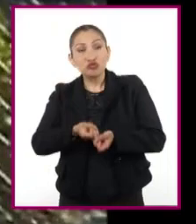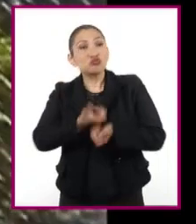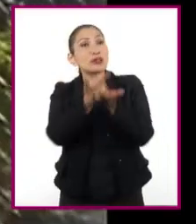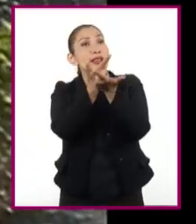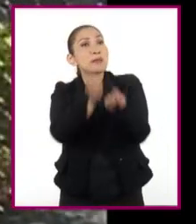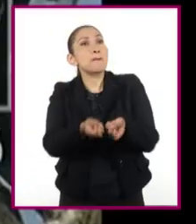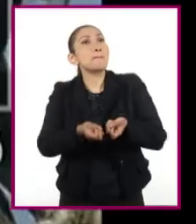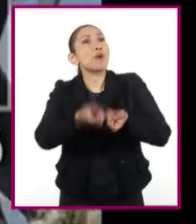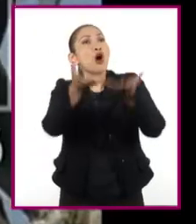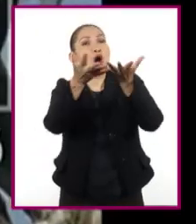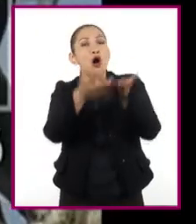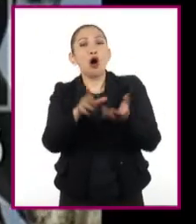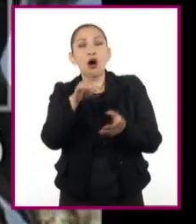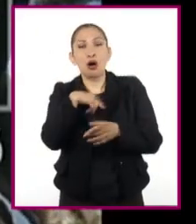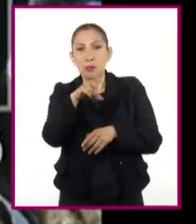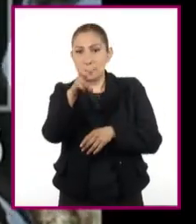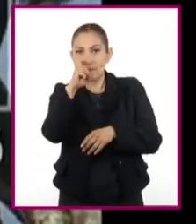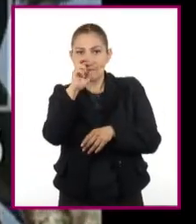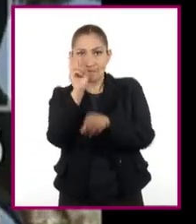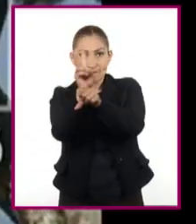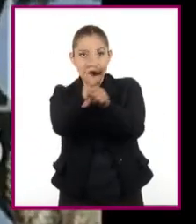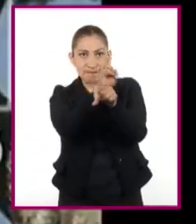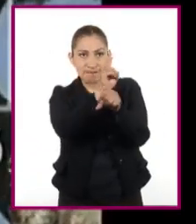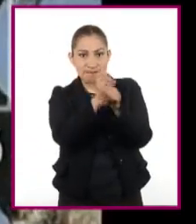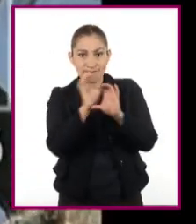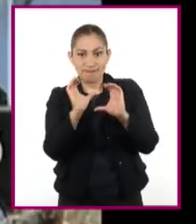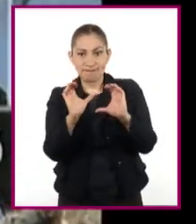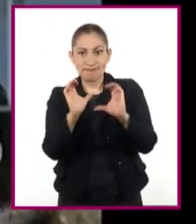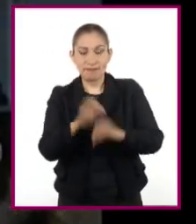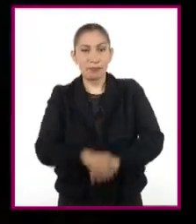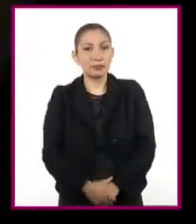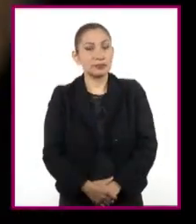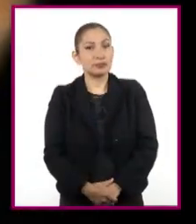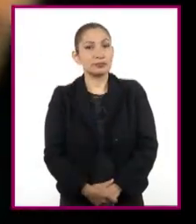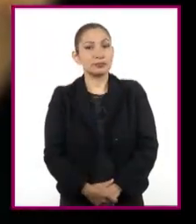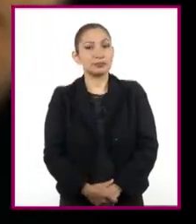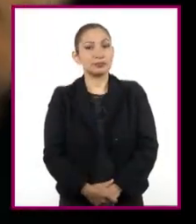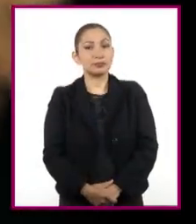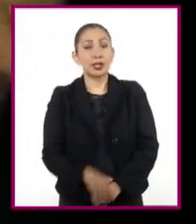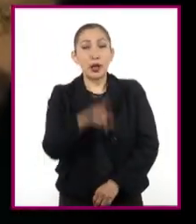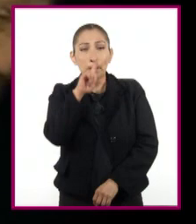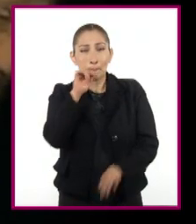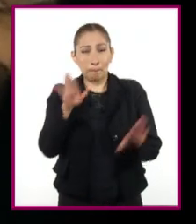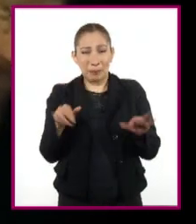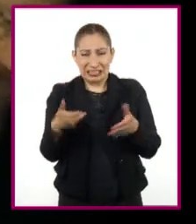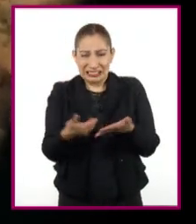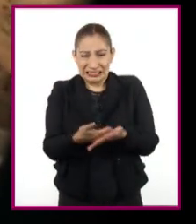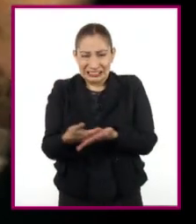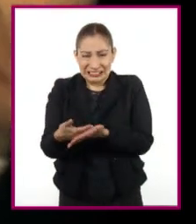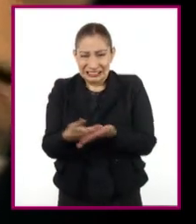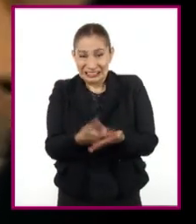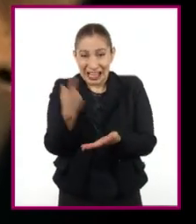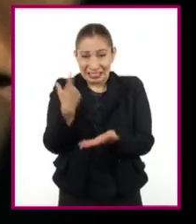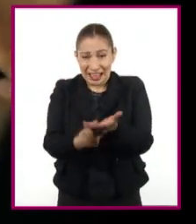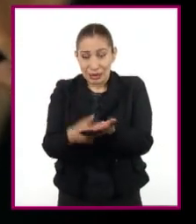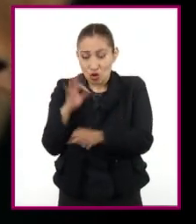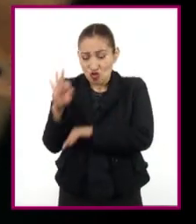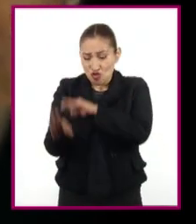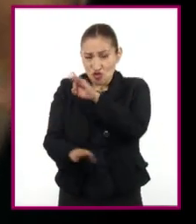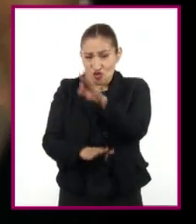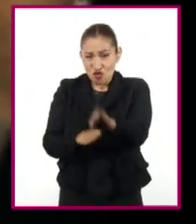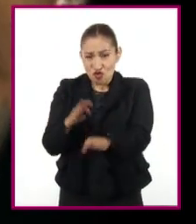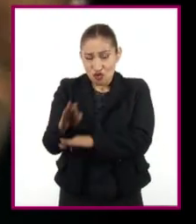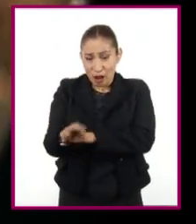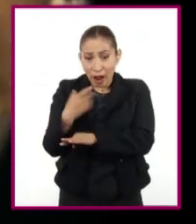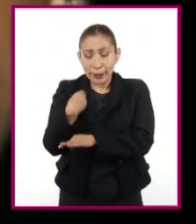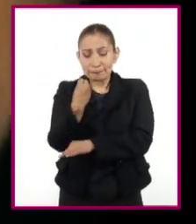medio silvestre bajo estrictas medidas de protección. Los pollos recién nacidos en cautiverio se